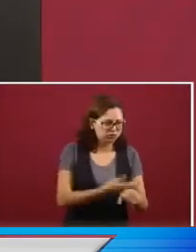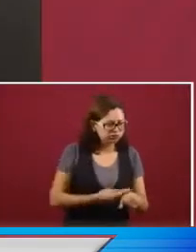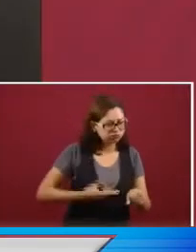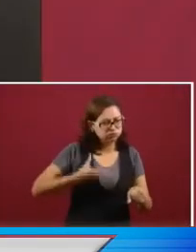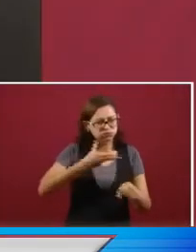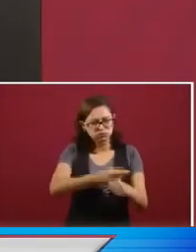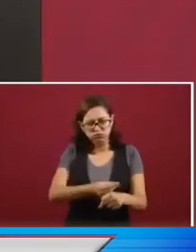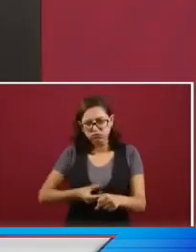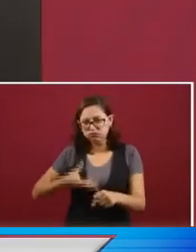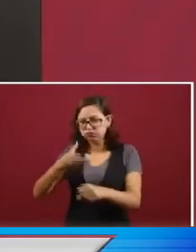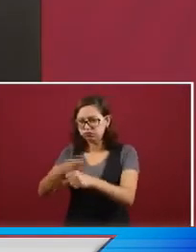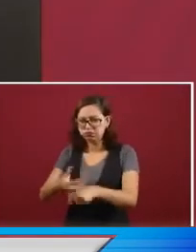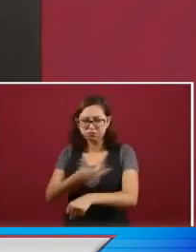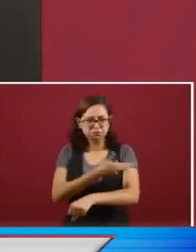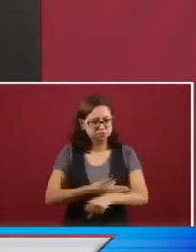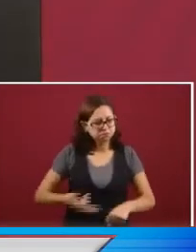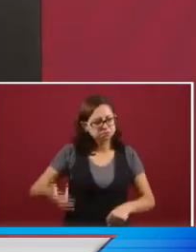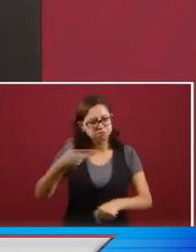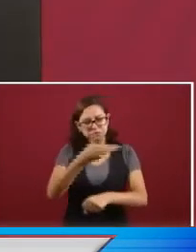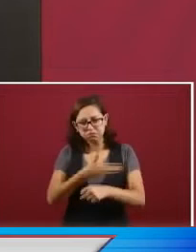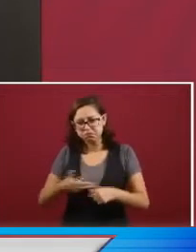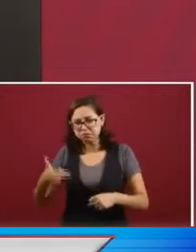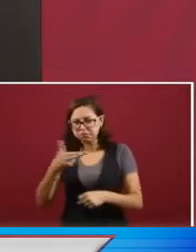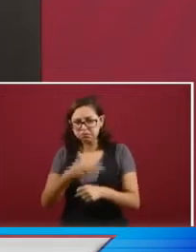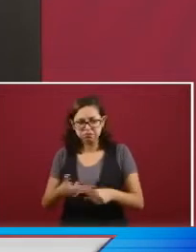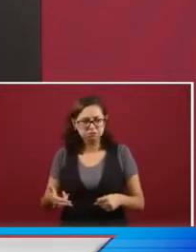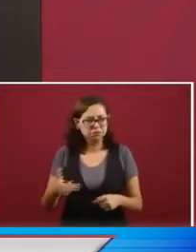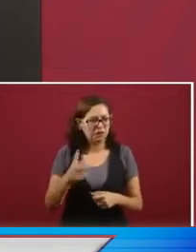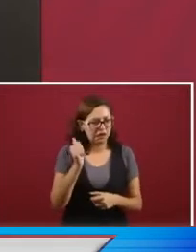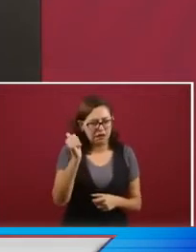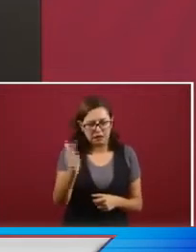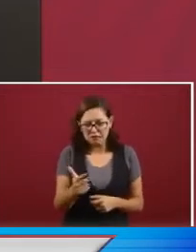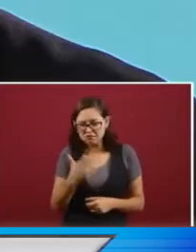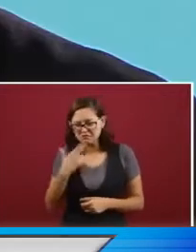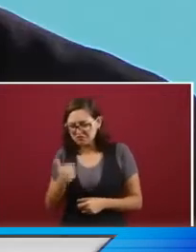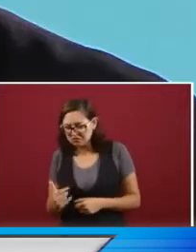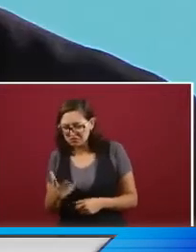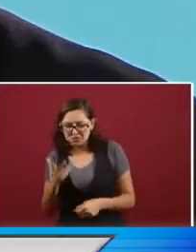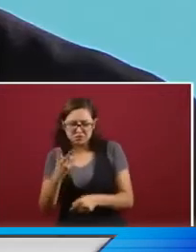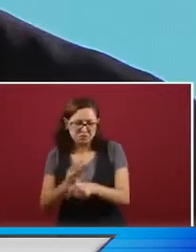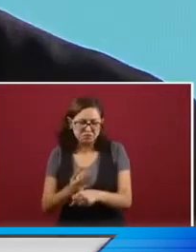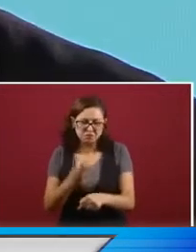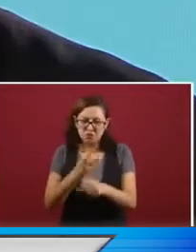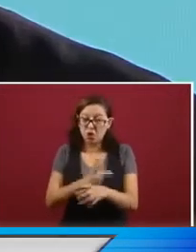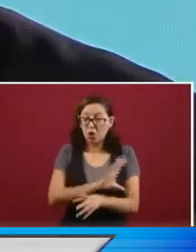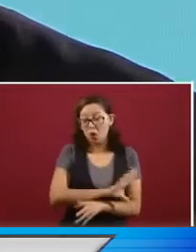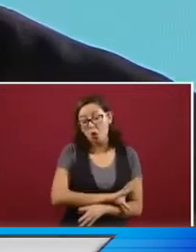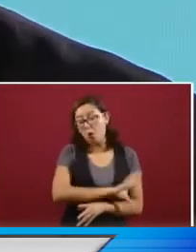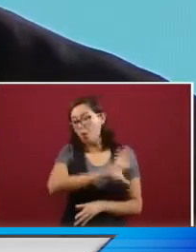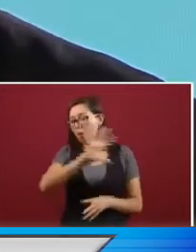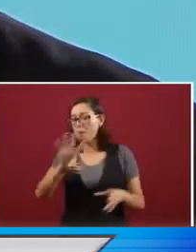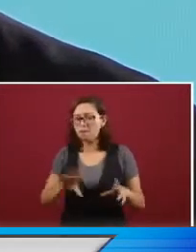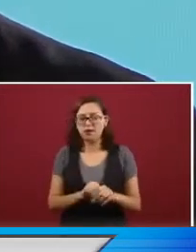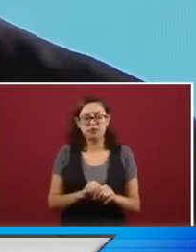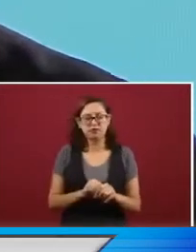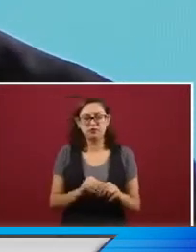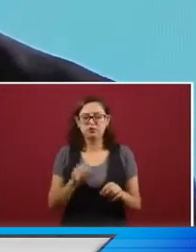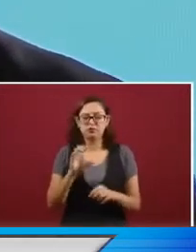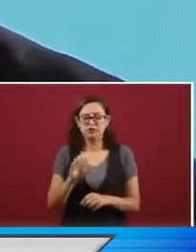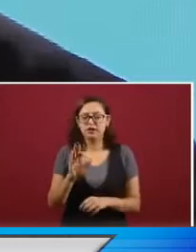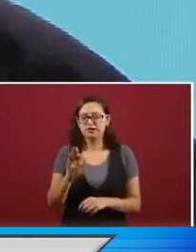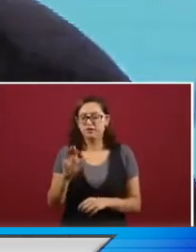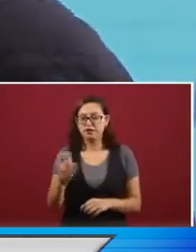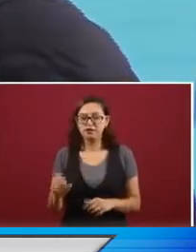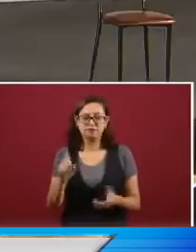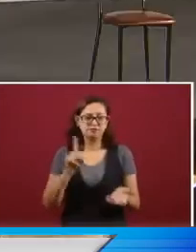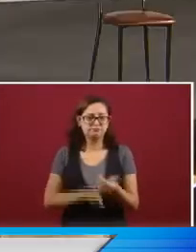capacidad de producción, para que de este modo la CFE perdiera su capacidad productiva, sustituyéndola con la participación de empresas particulares, siendo